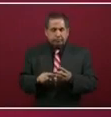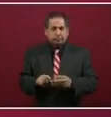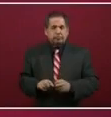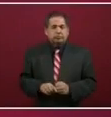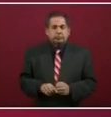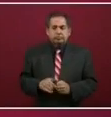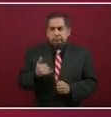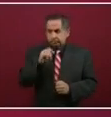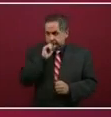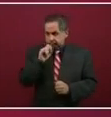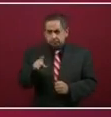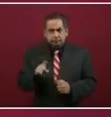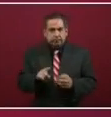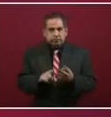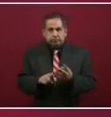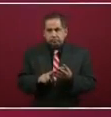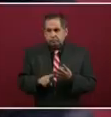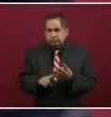y